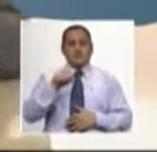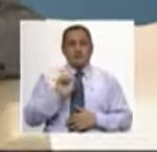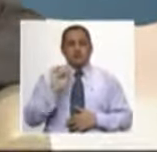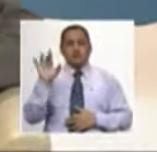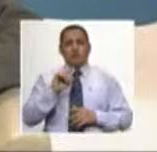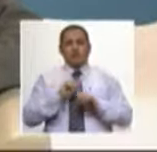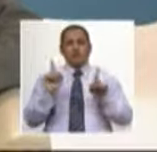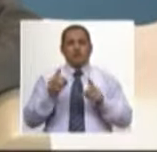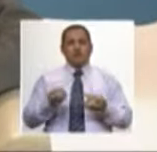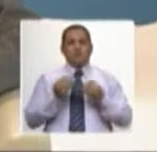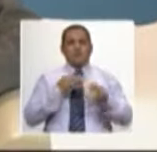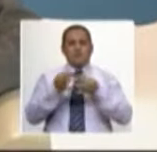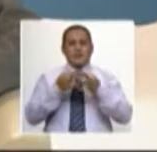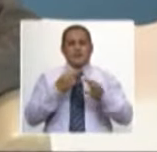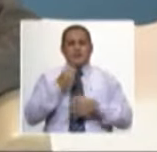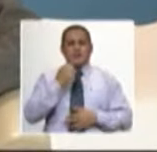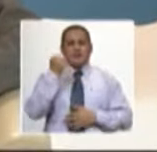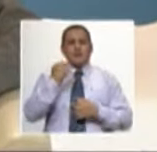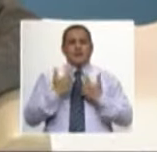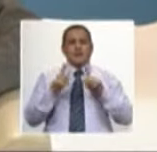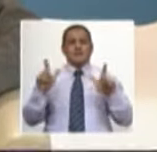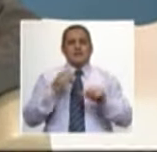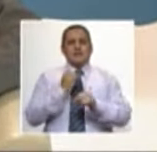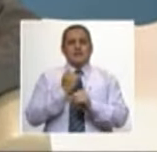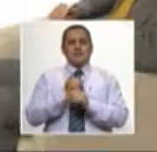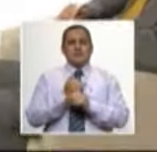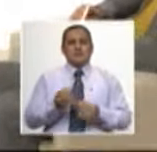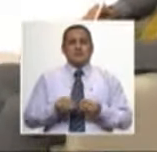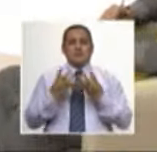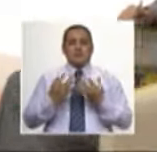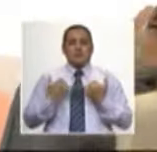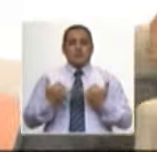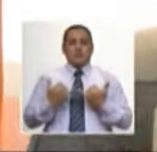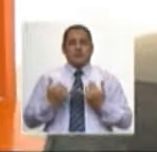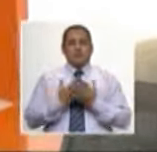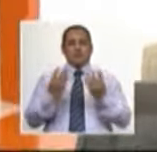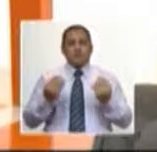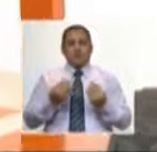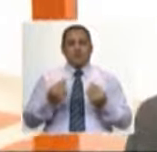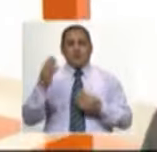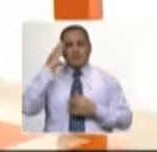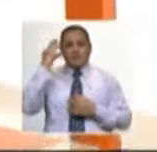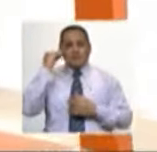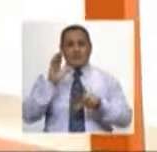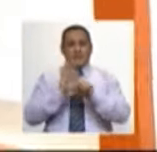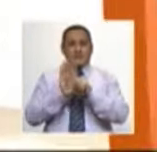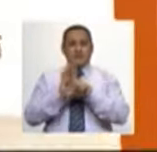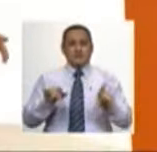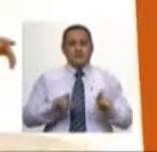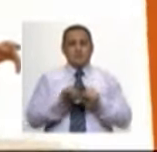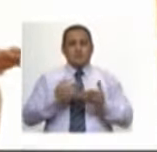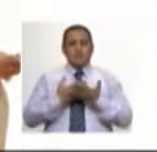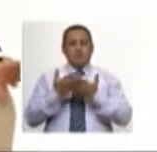qué estamos cuando hablamos del derecho a la libertad religiosa? Bueno, yo creo que la jurisprudencia del Tribunal Constitucional lo ha